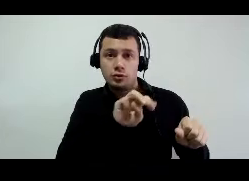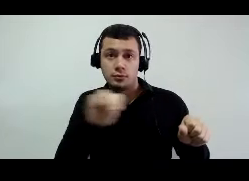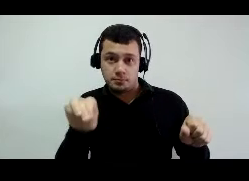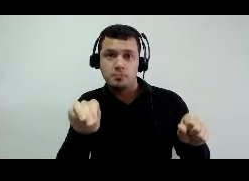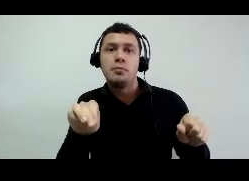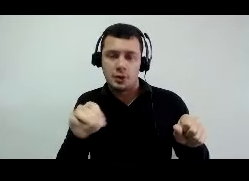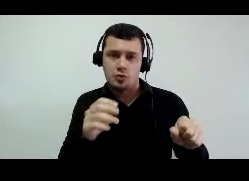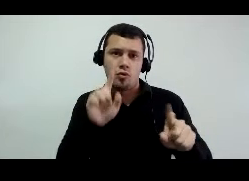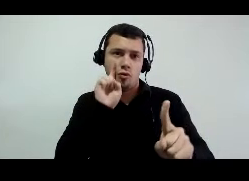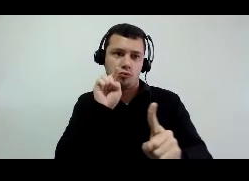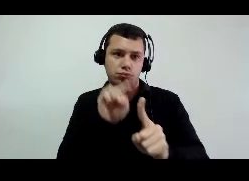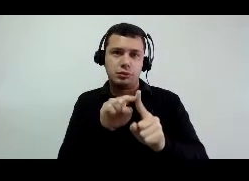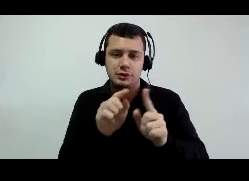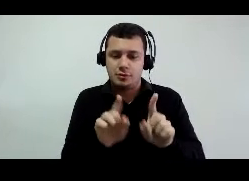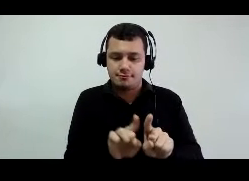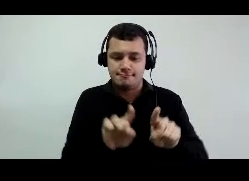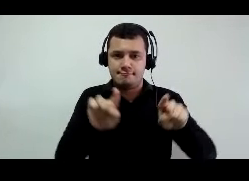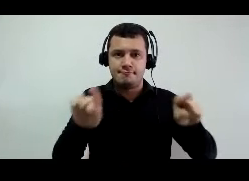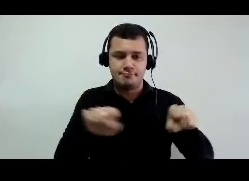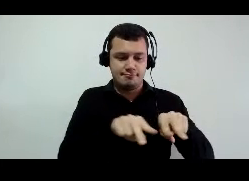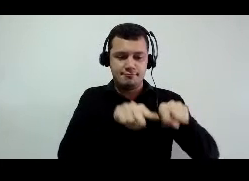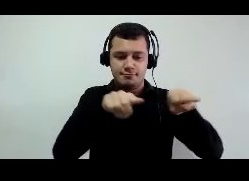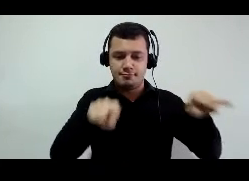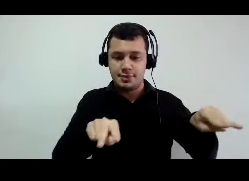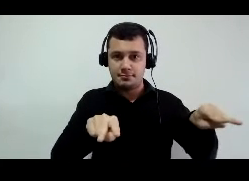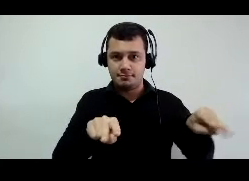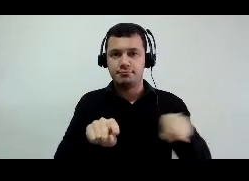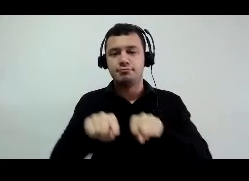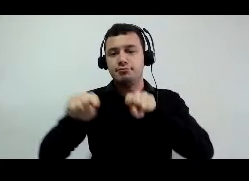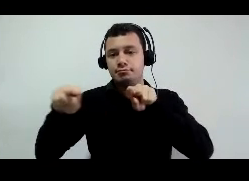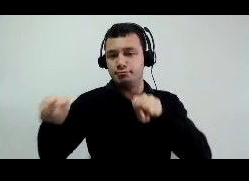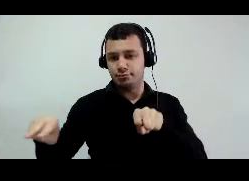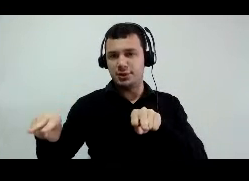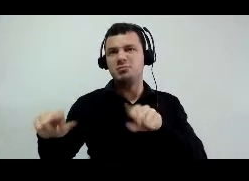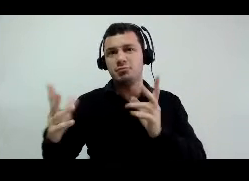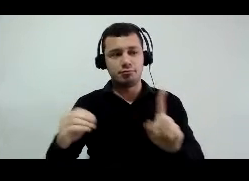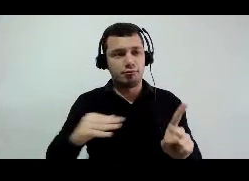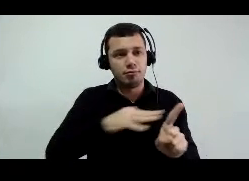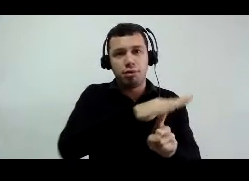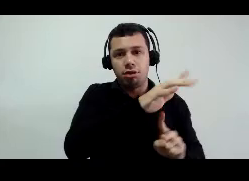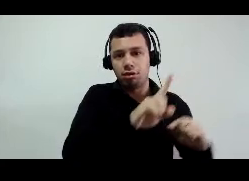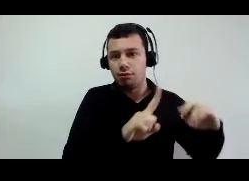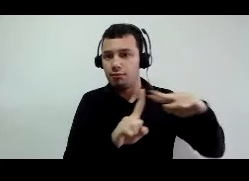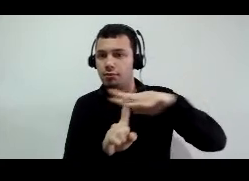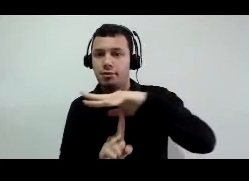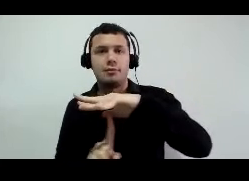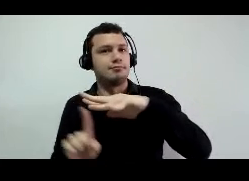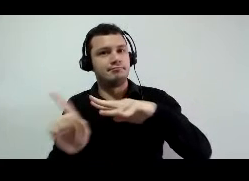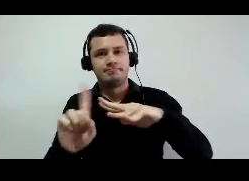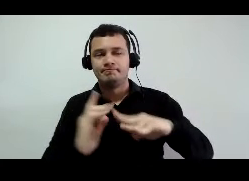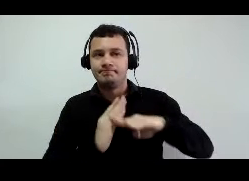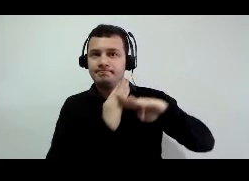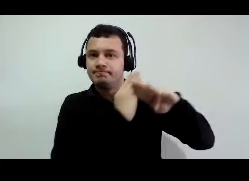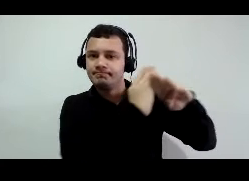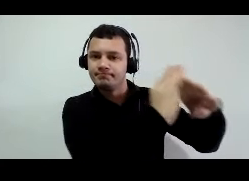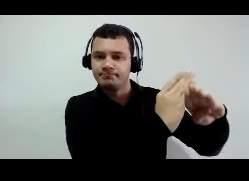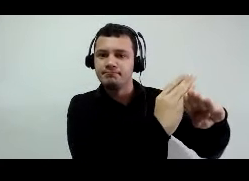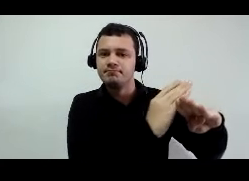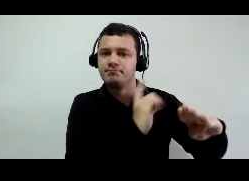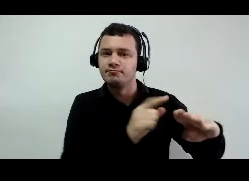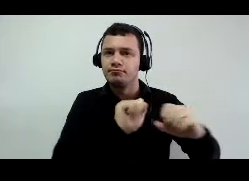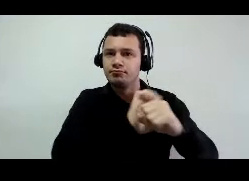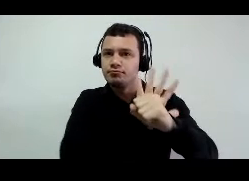ese distanciamiento y evitar la contaminación o la propagación de la COVID dentro de